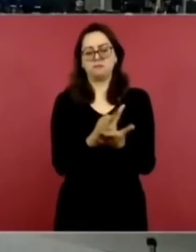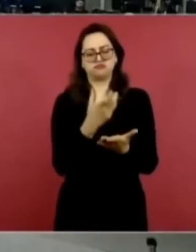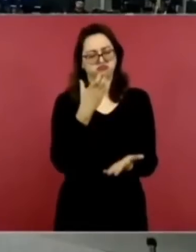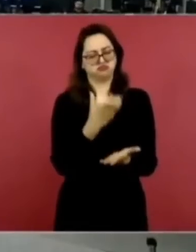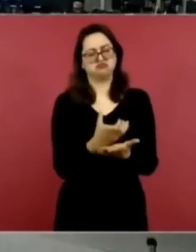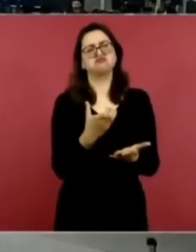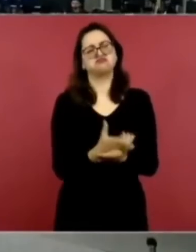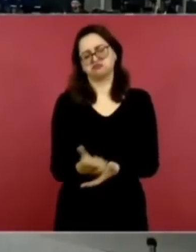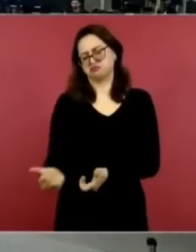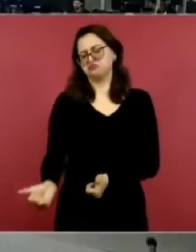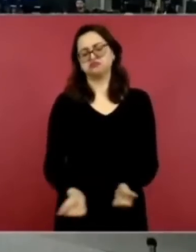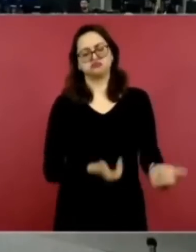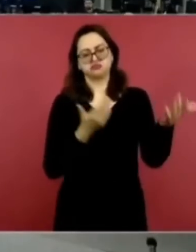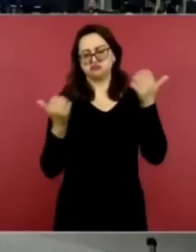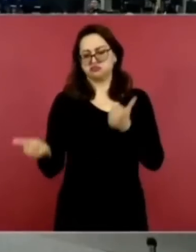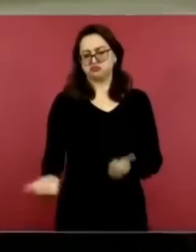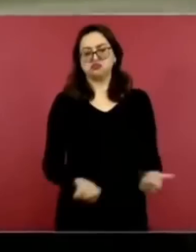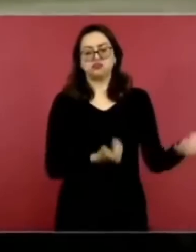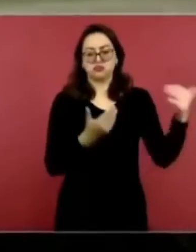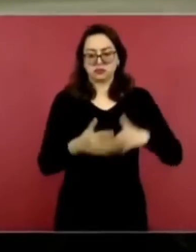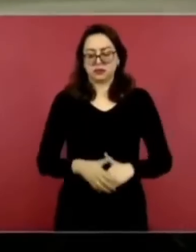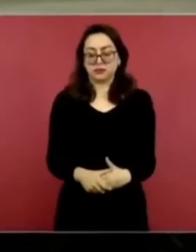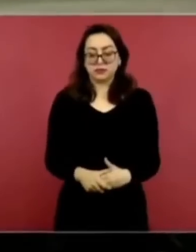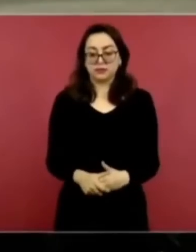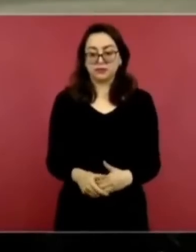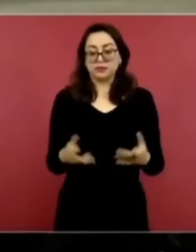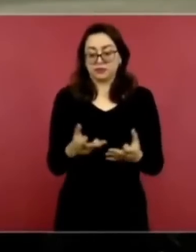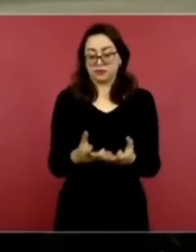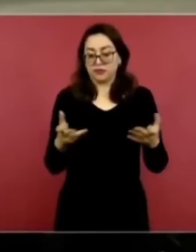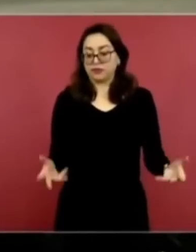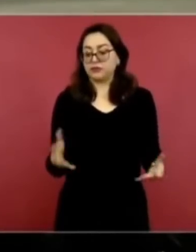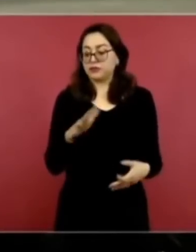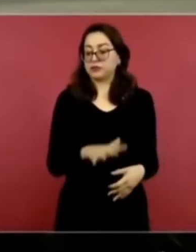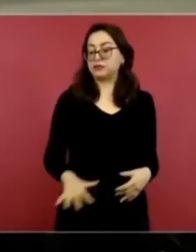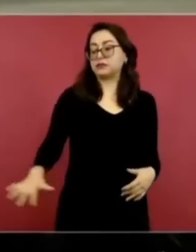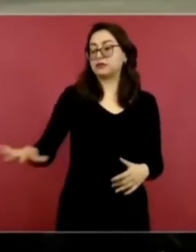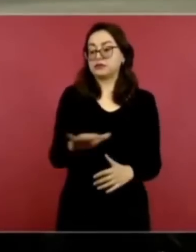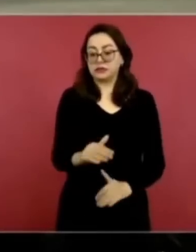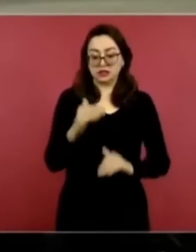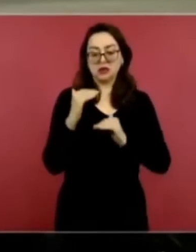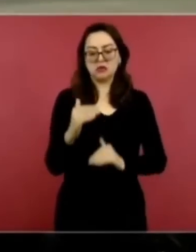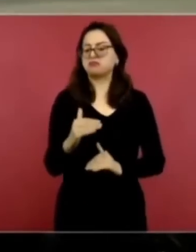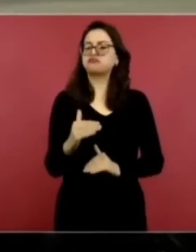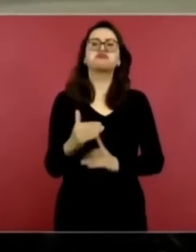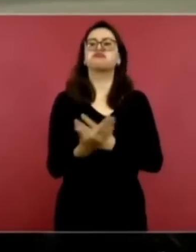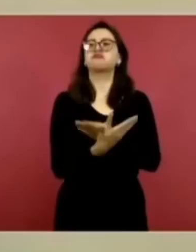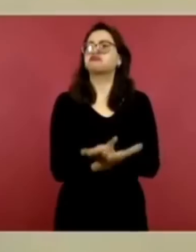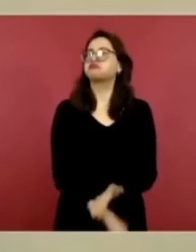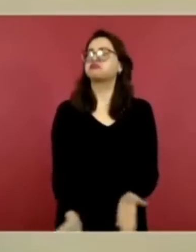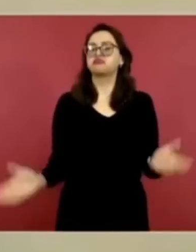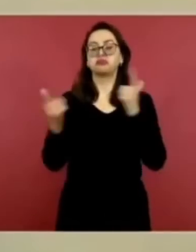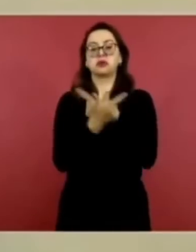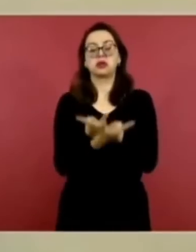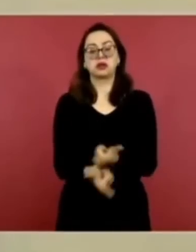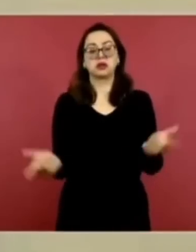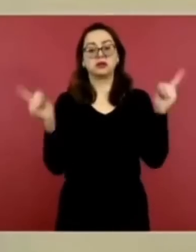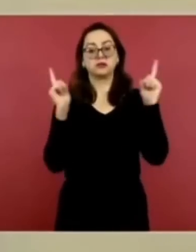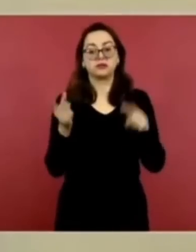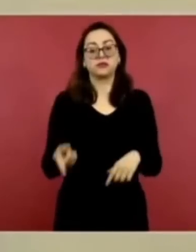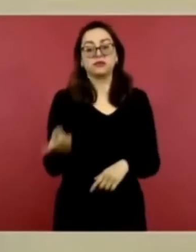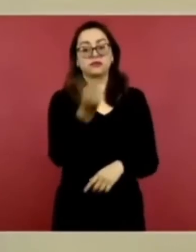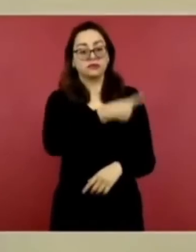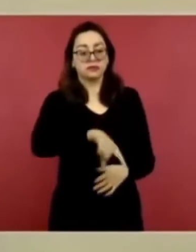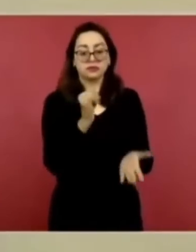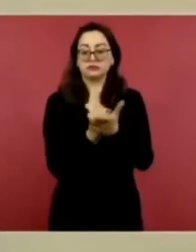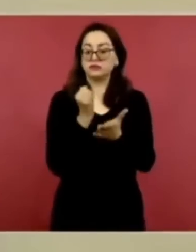Eliminaron los límites de la superficie que podría ser concesionada. Derogaron el impuesto a la